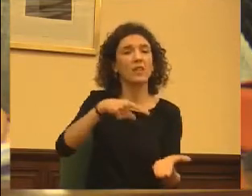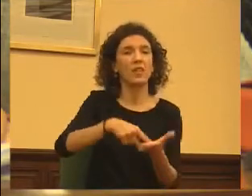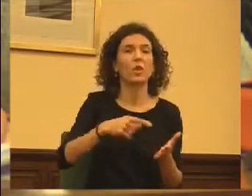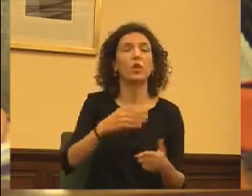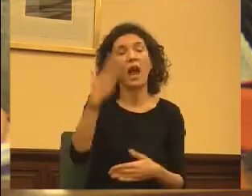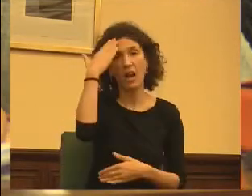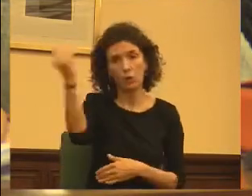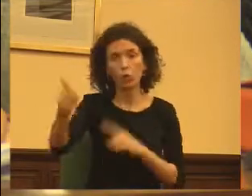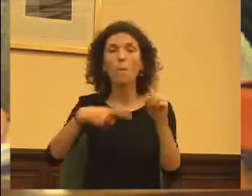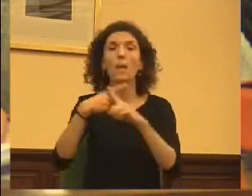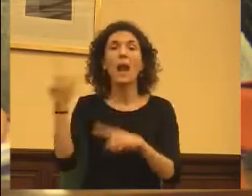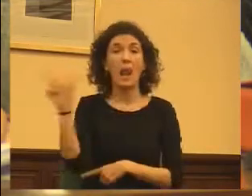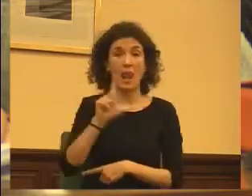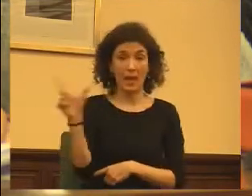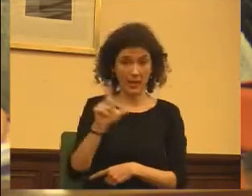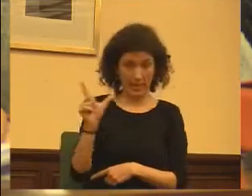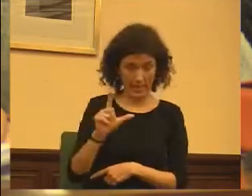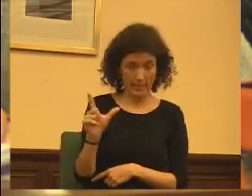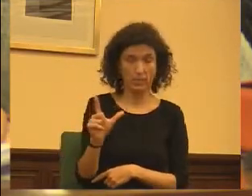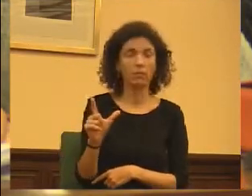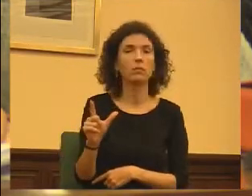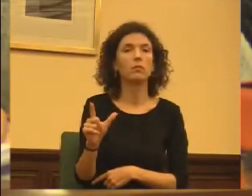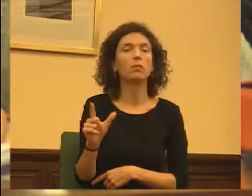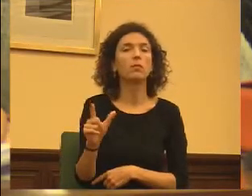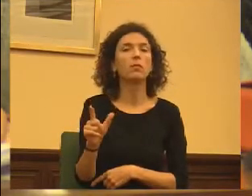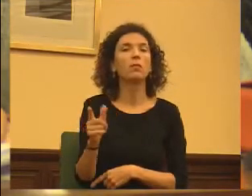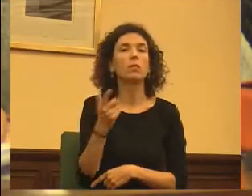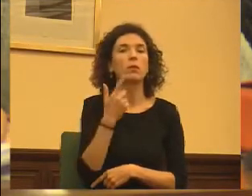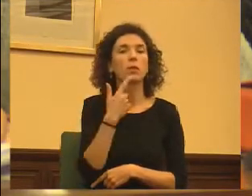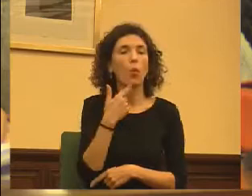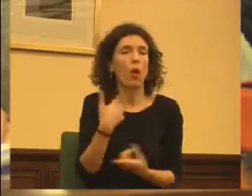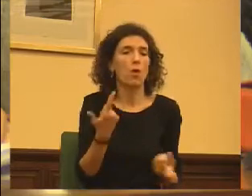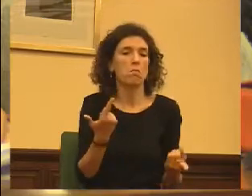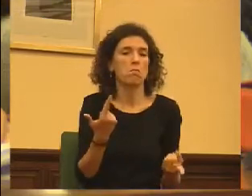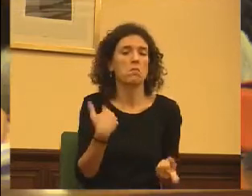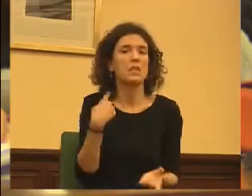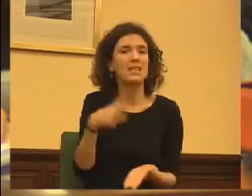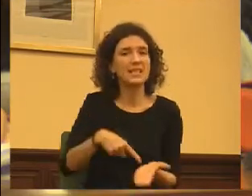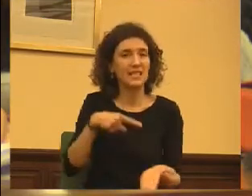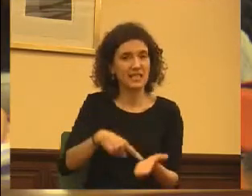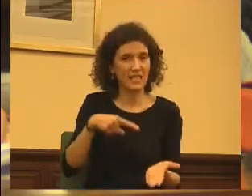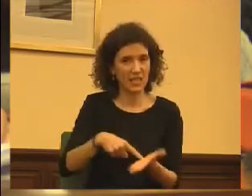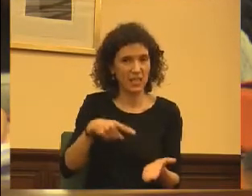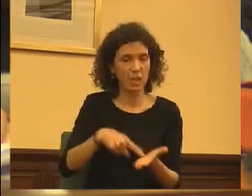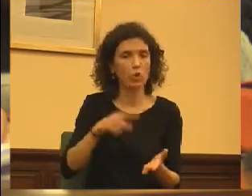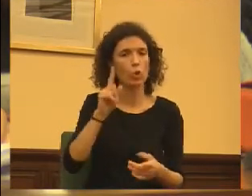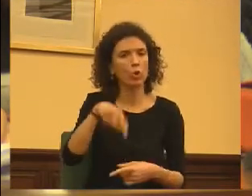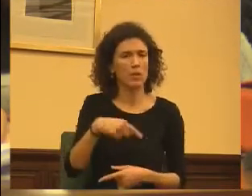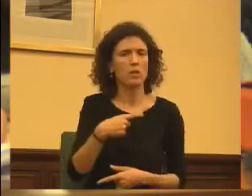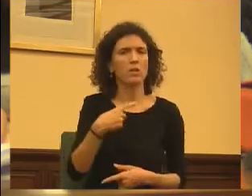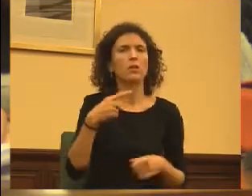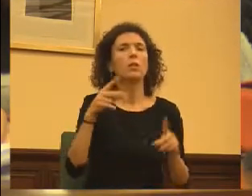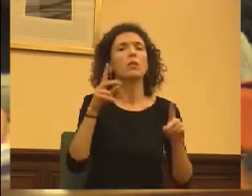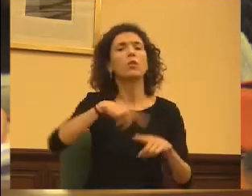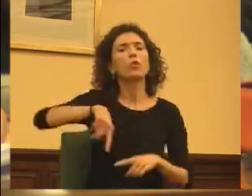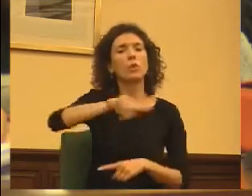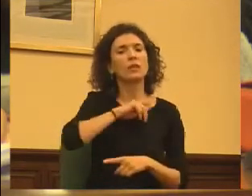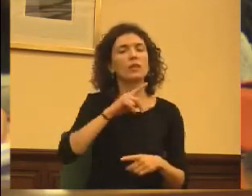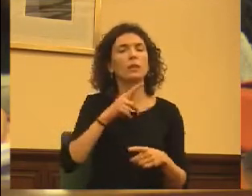de Alcorcón y Leganés, y no me he pronunciado en absoluto insistiendo, muy al contrario, en